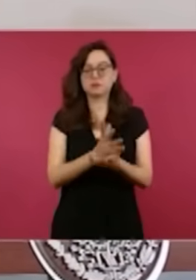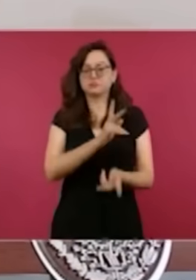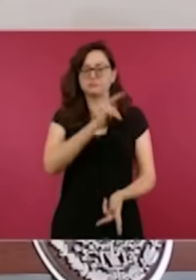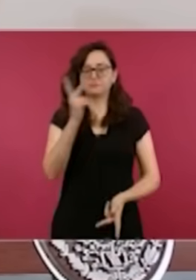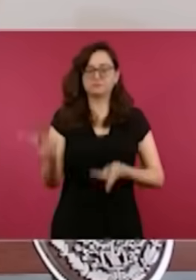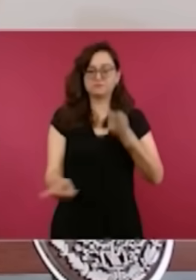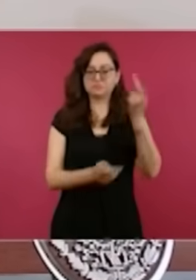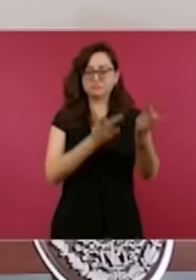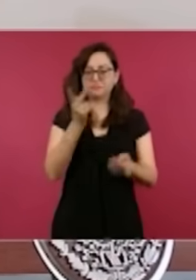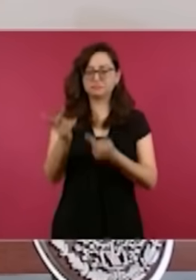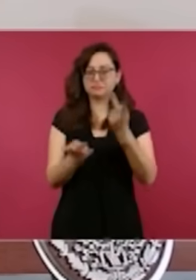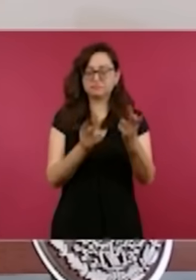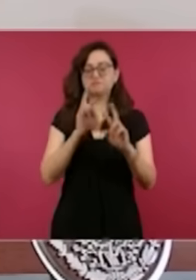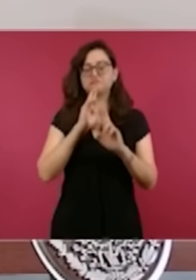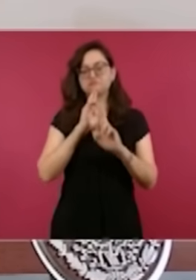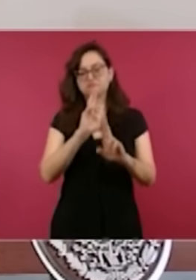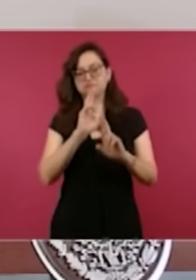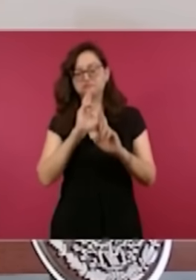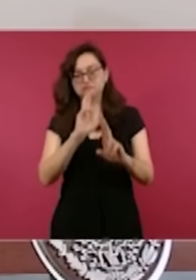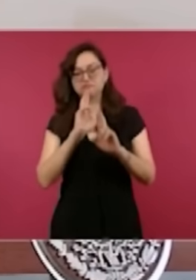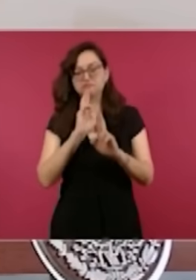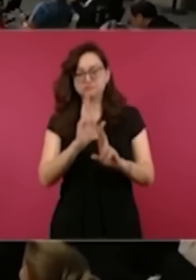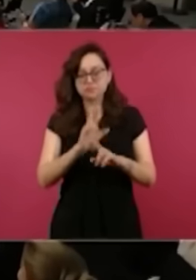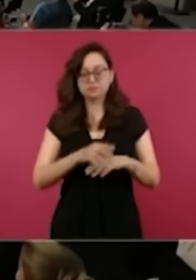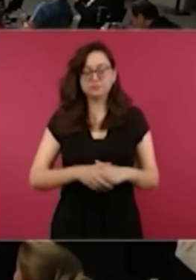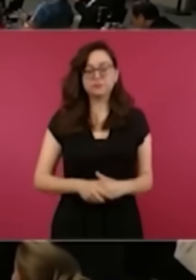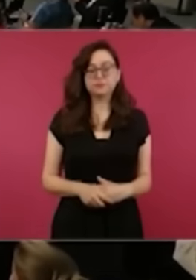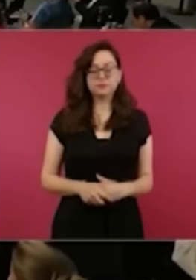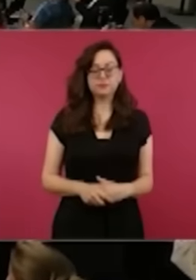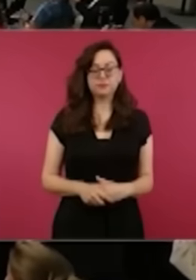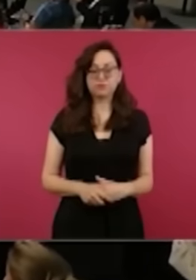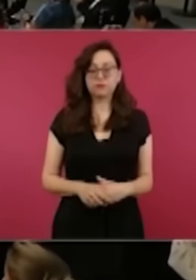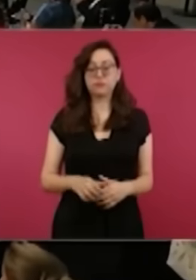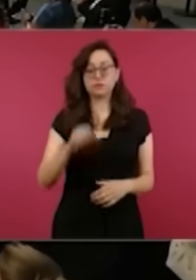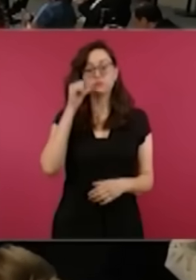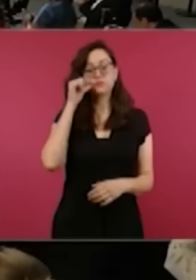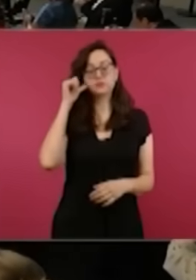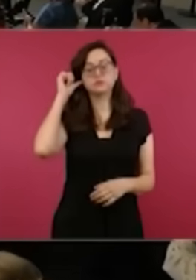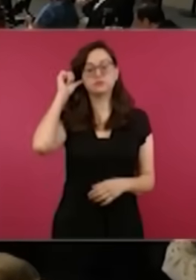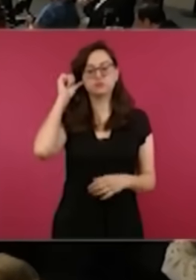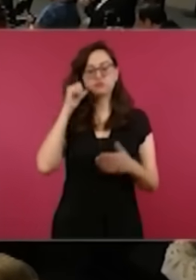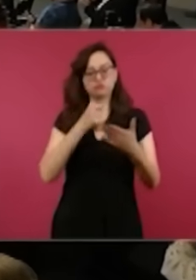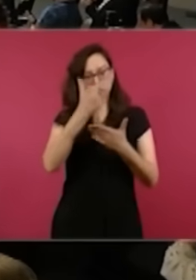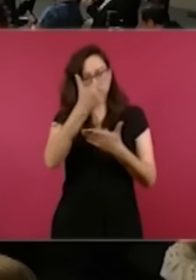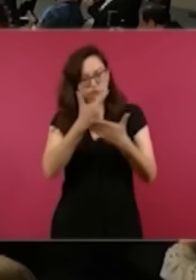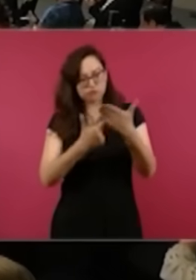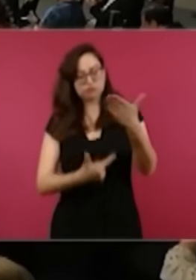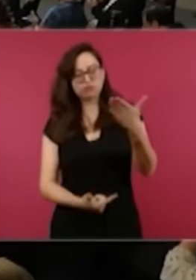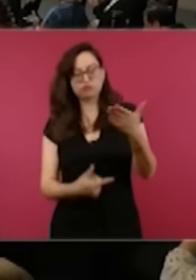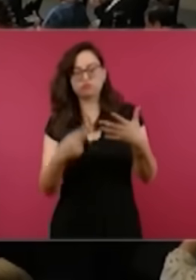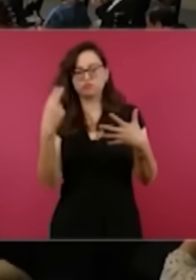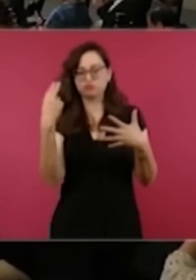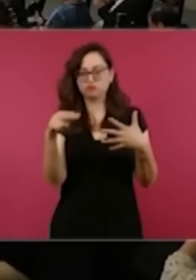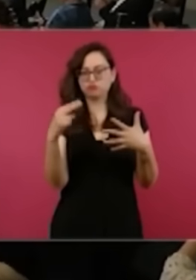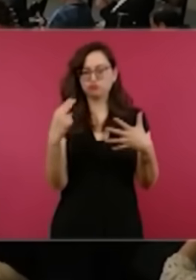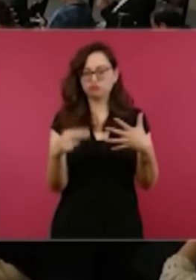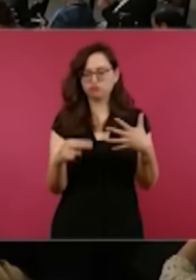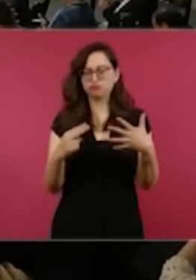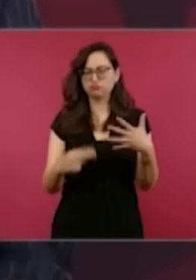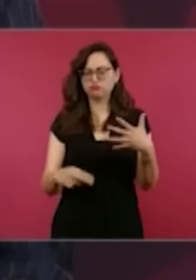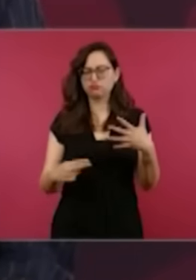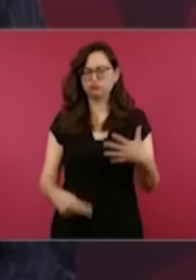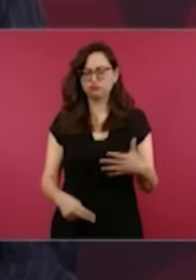una razón muy sencilla. ¿Cómo es posible que con la experiencia que tiene el ejército, que tiene Marina, cerca